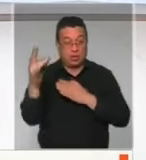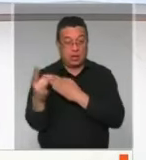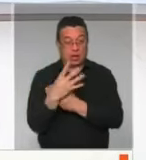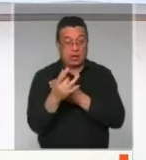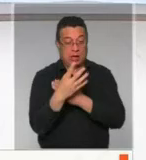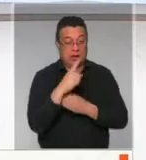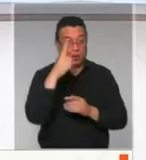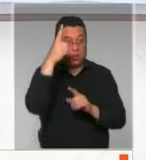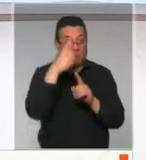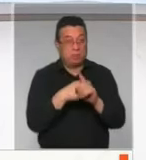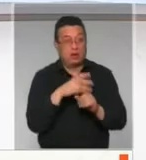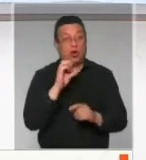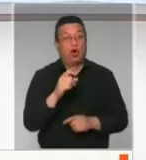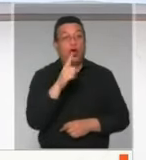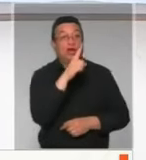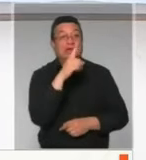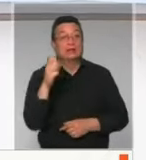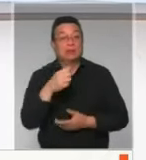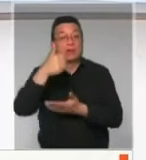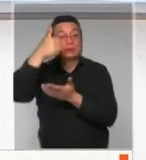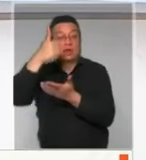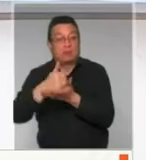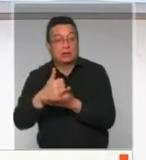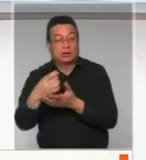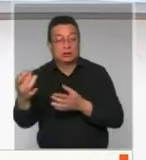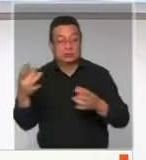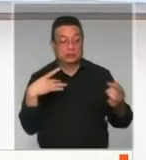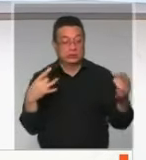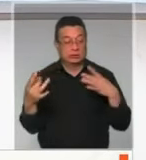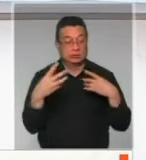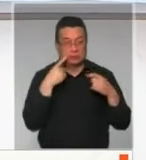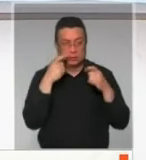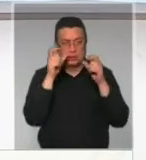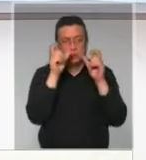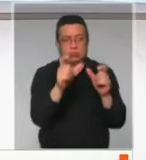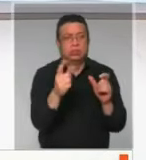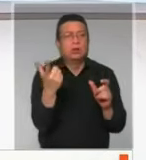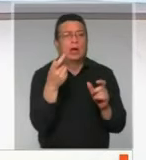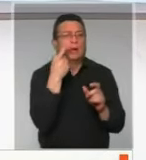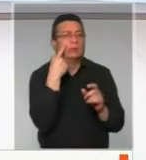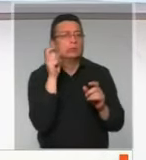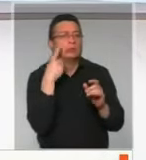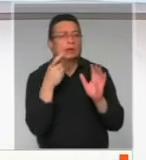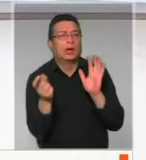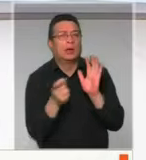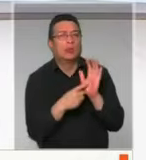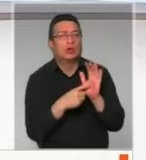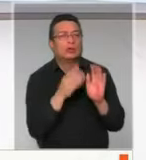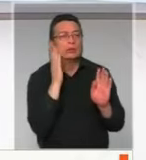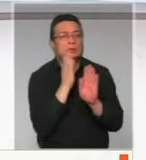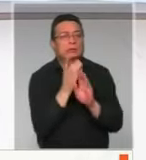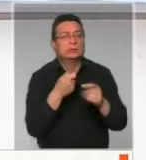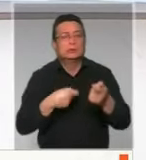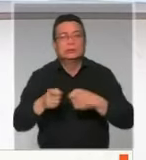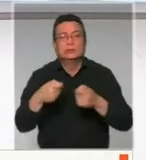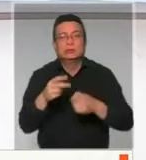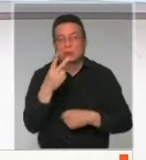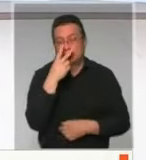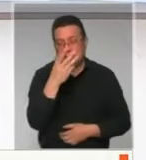mes o 100 al semestre. Esto con el objetivo de fiscalizar quienes evaden impuestos y al comercio informal. Mire, así